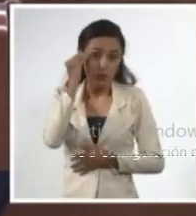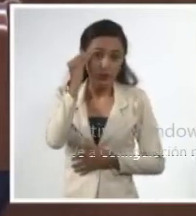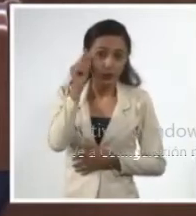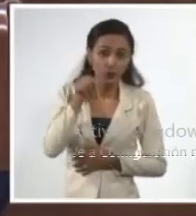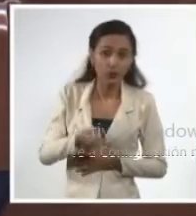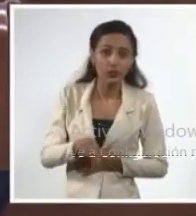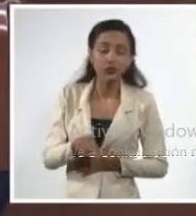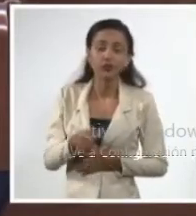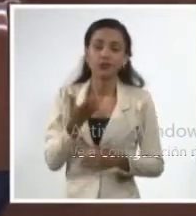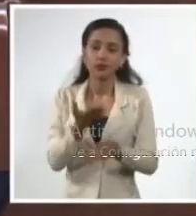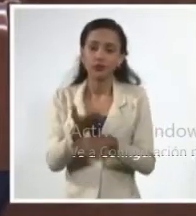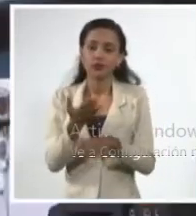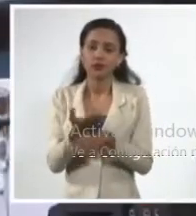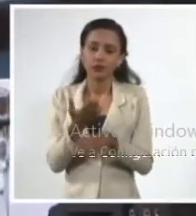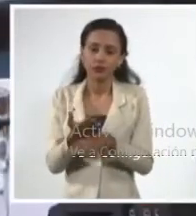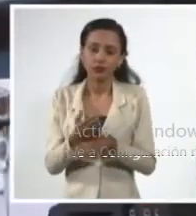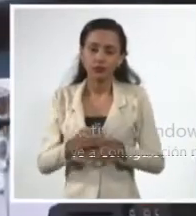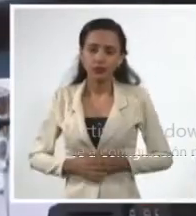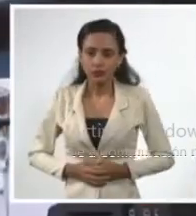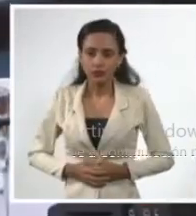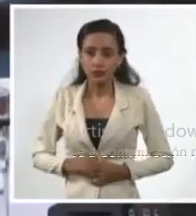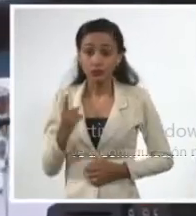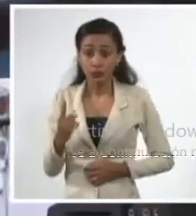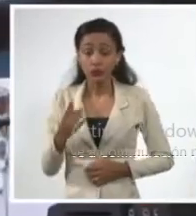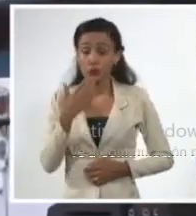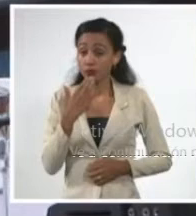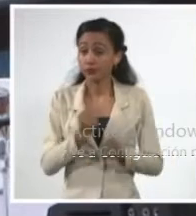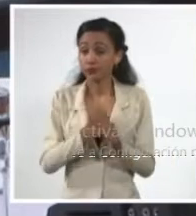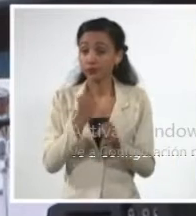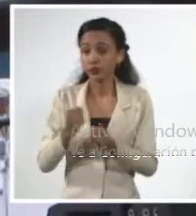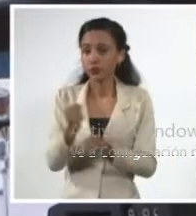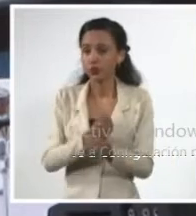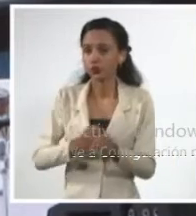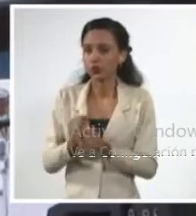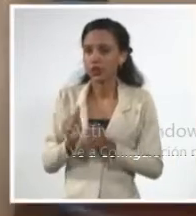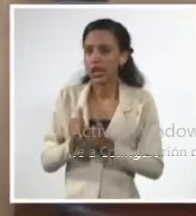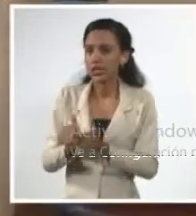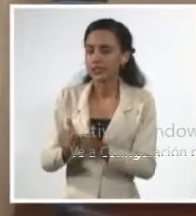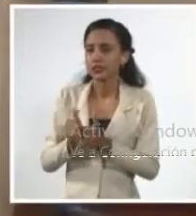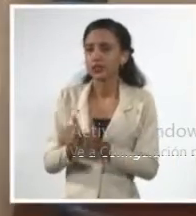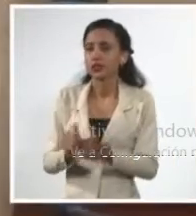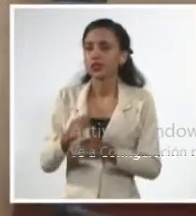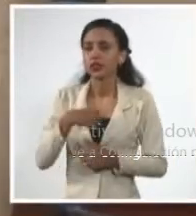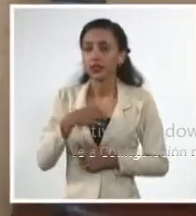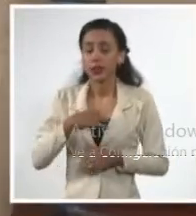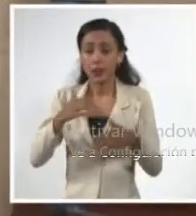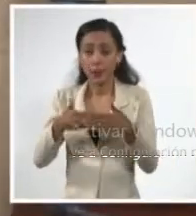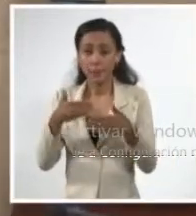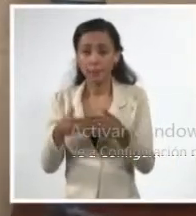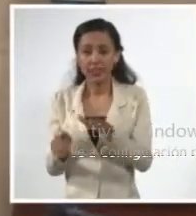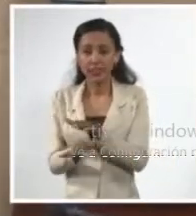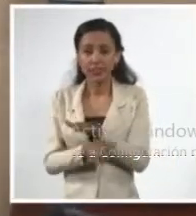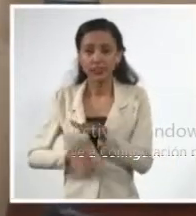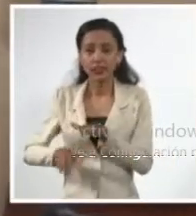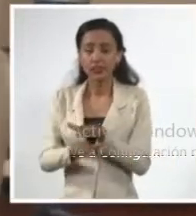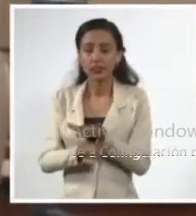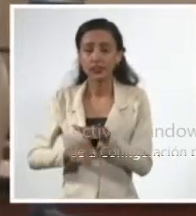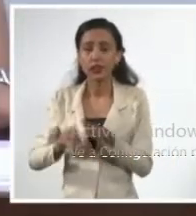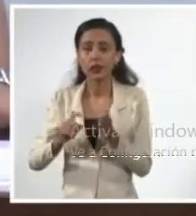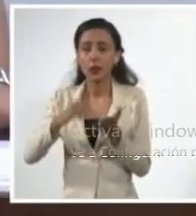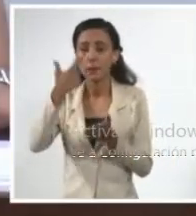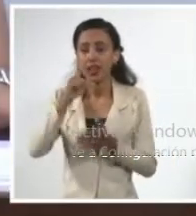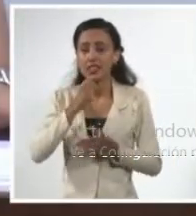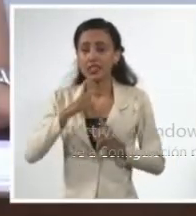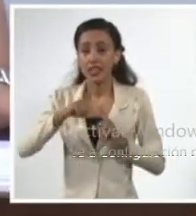la solicitud de consultoría. Una de las buenas prácticas en el uso de la asesoría la tiene la Unidad Empresarial de Base Porcino Placetas en Villa